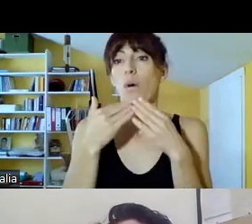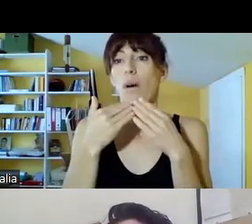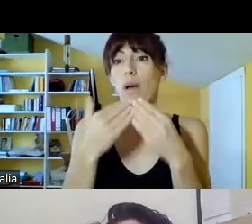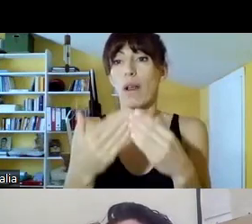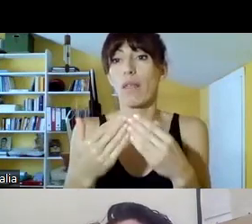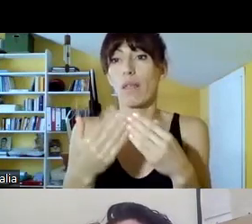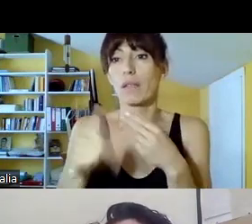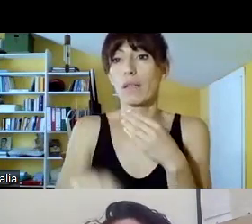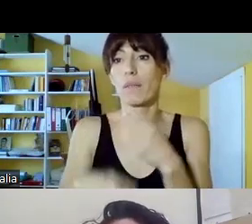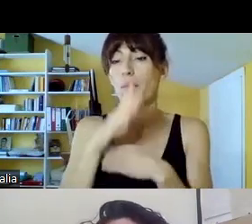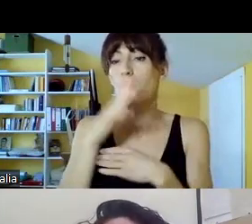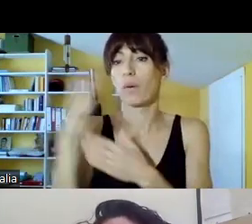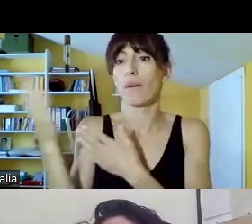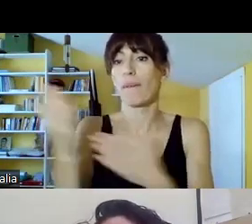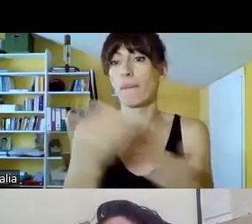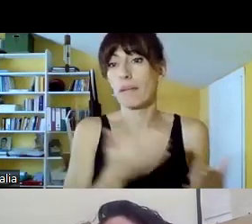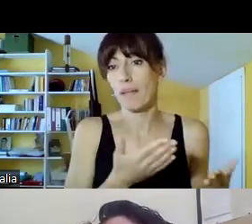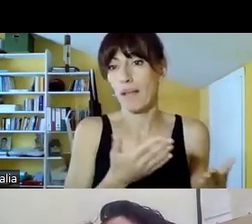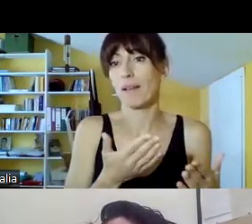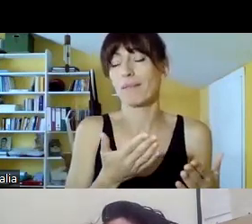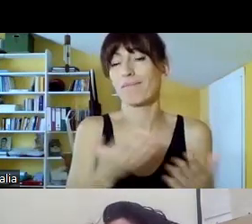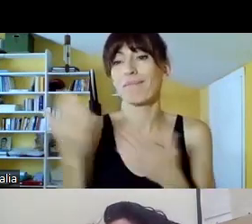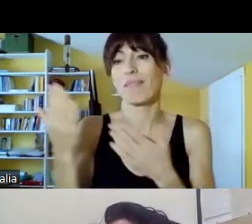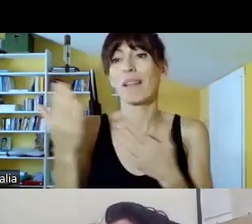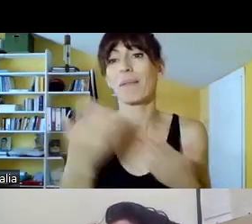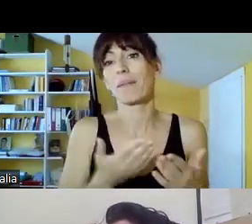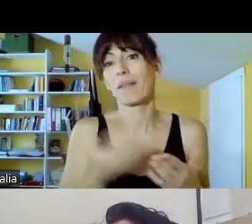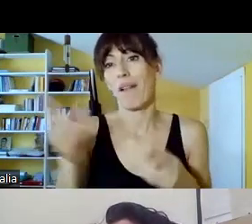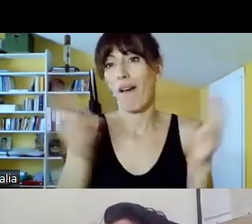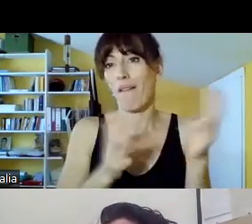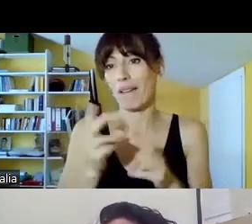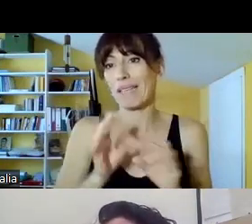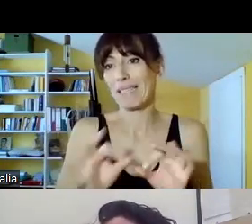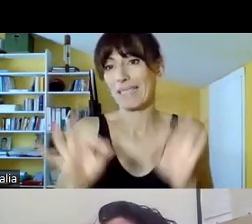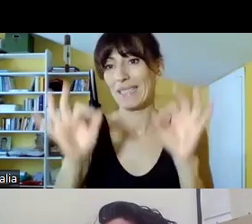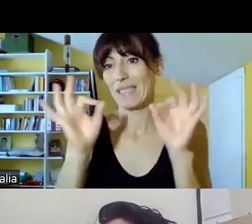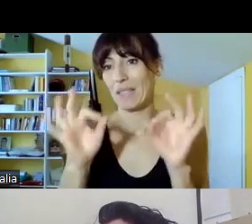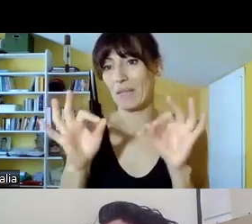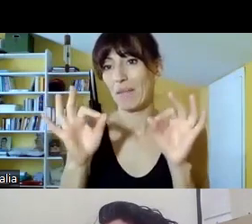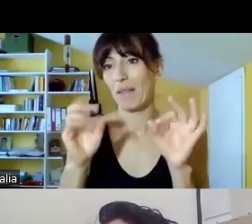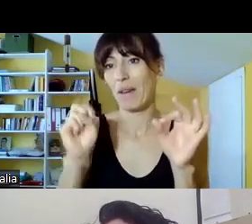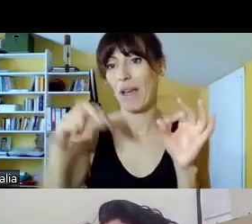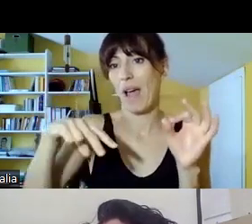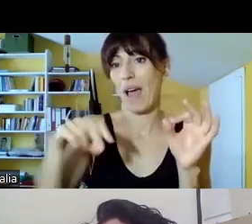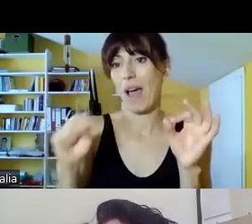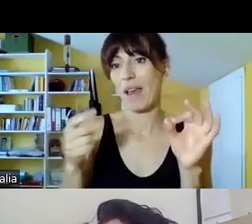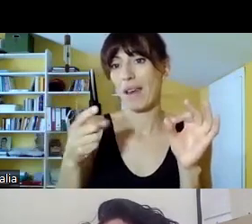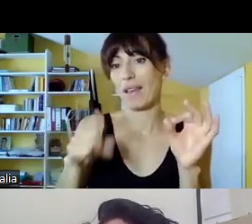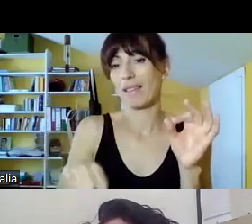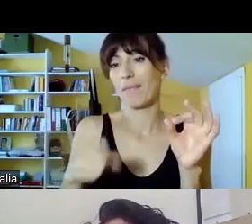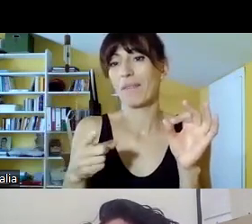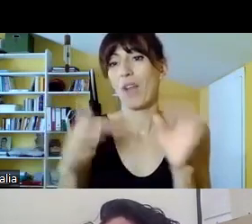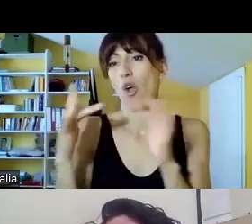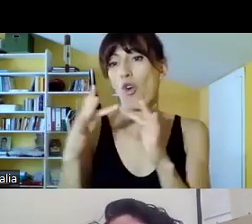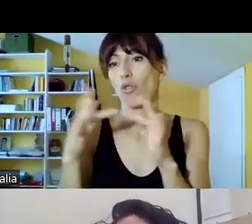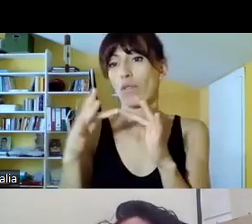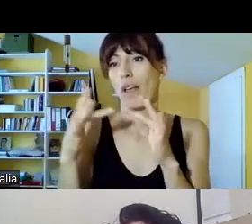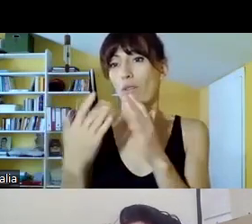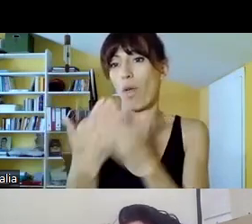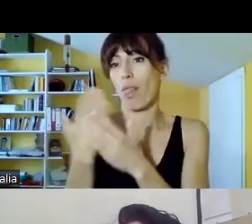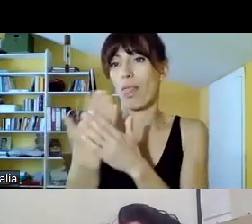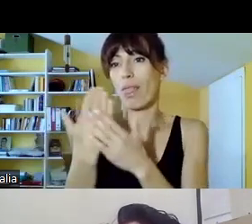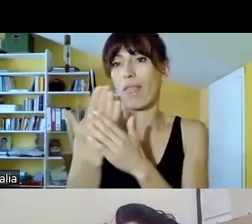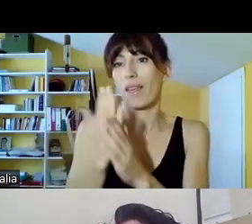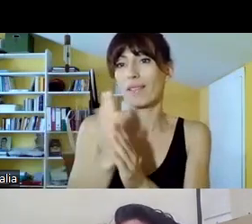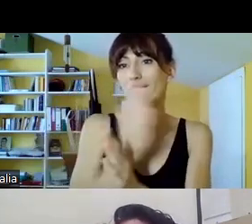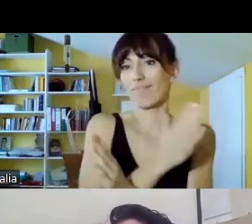habernos invitado a estar aquí, en especial a Ana María, que he estado en contacto todos estos días con